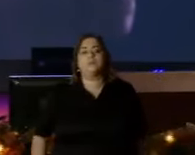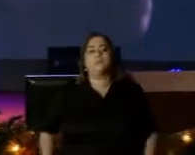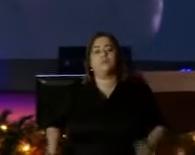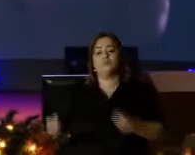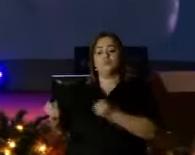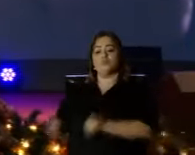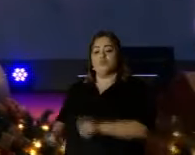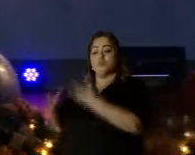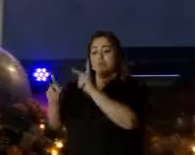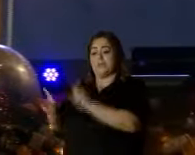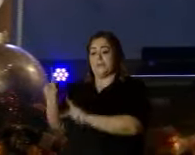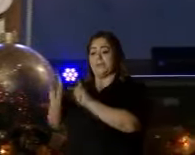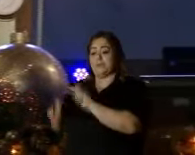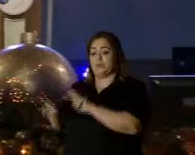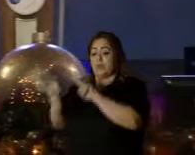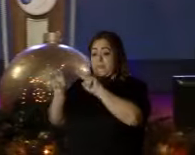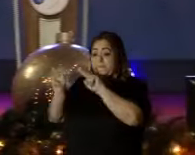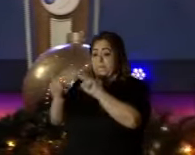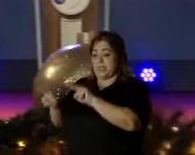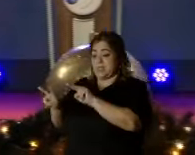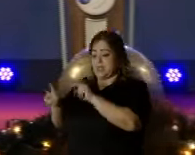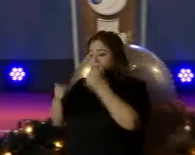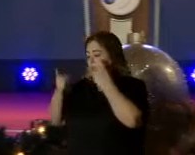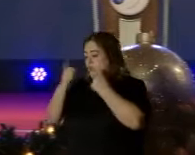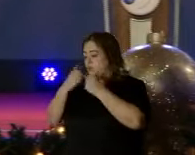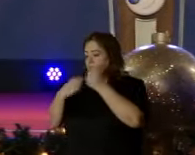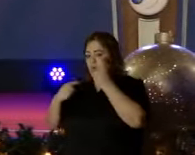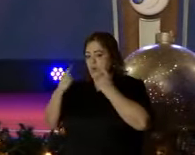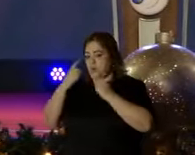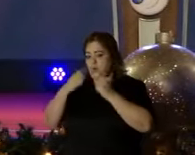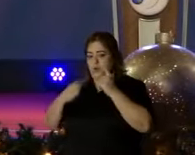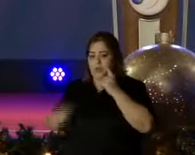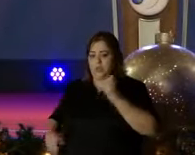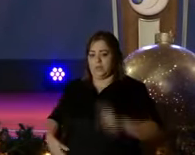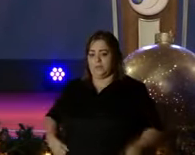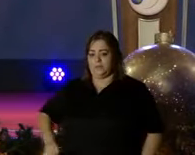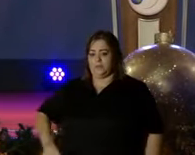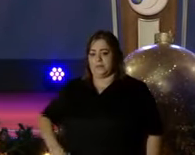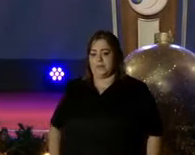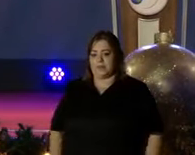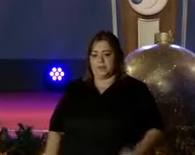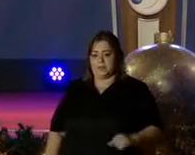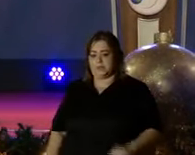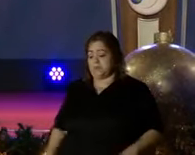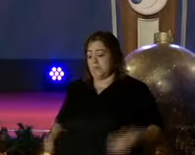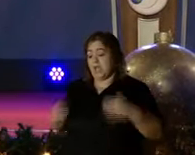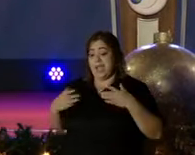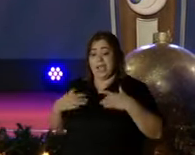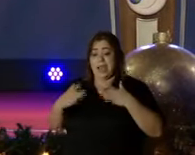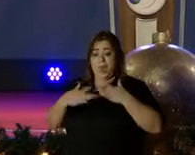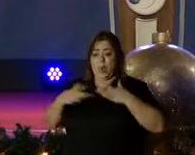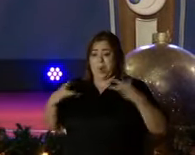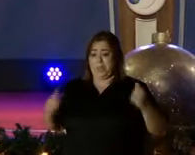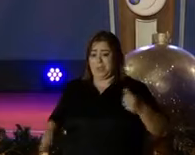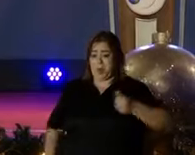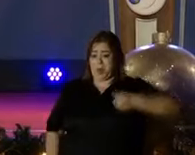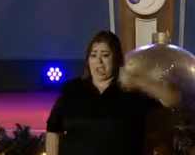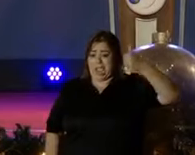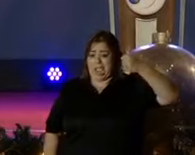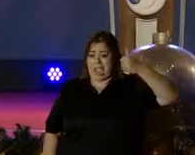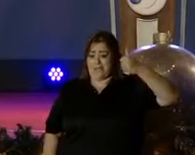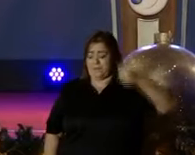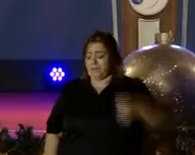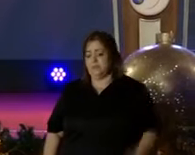multitudes afuera. Había gente llorando y un hombre que tuvo la fe de humillarse, dejar su título, su posición, para